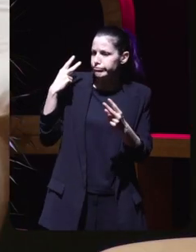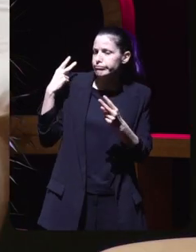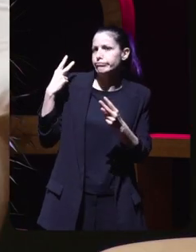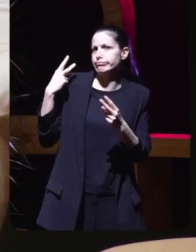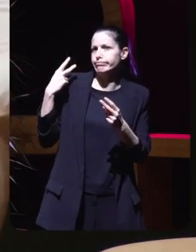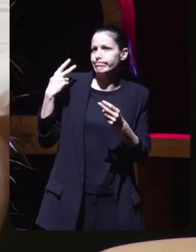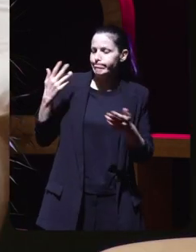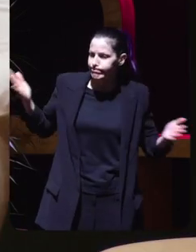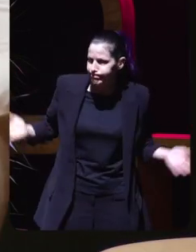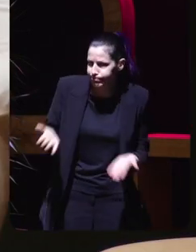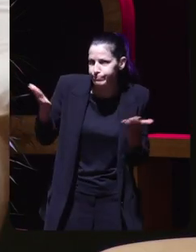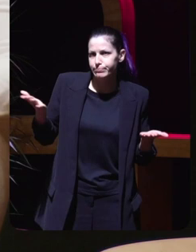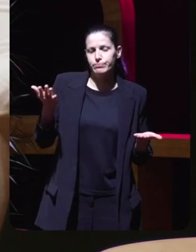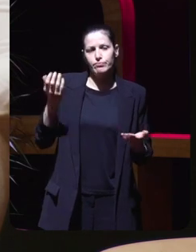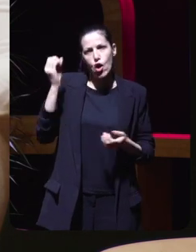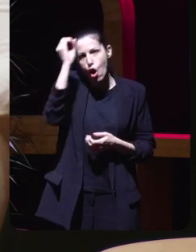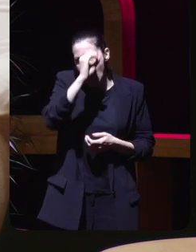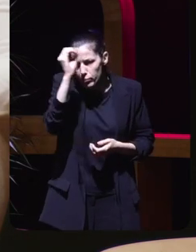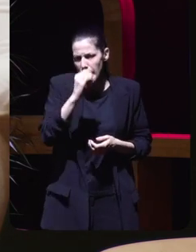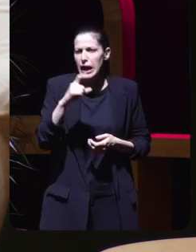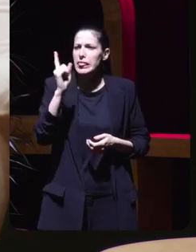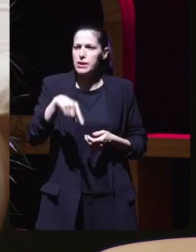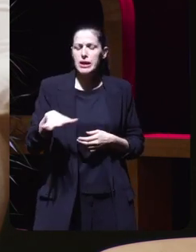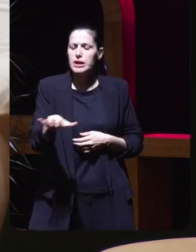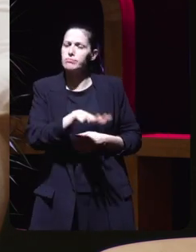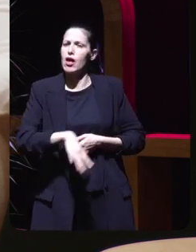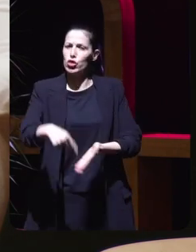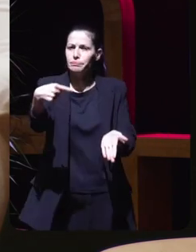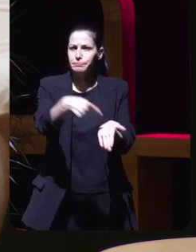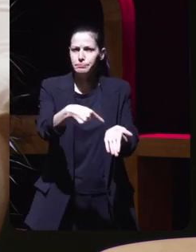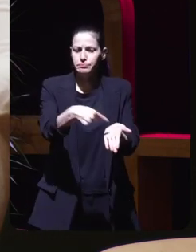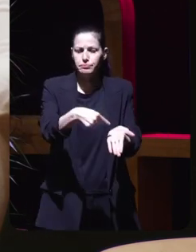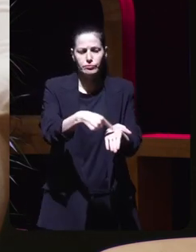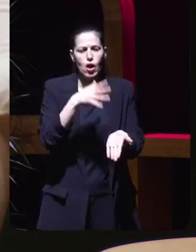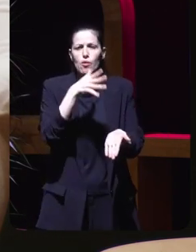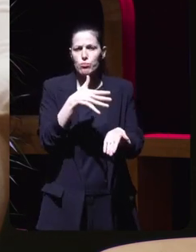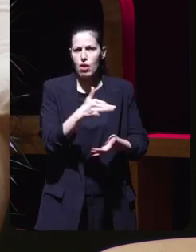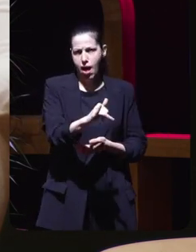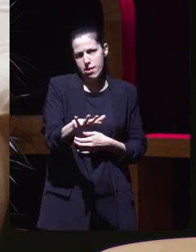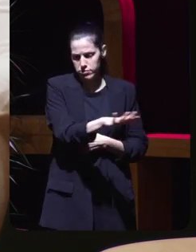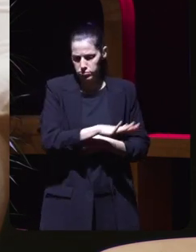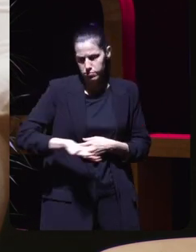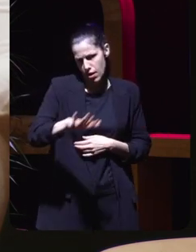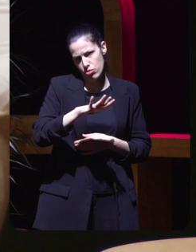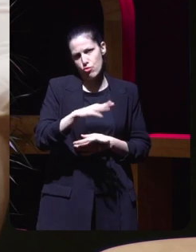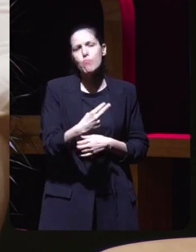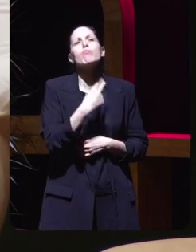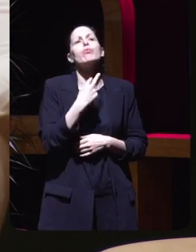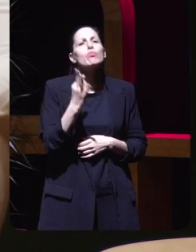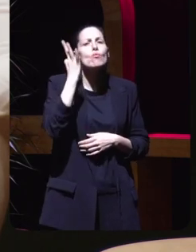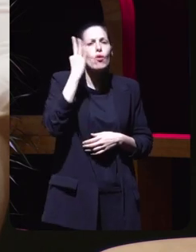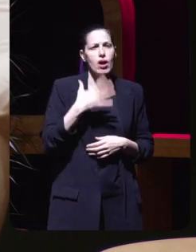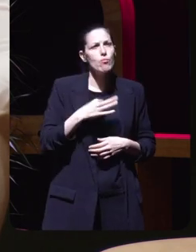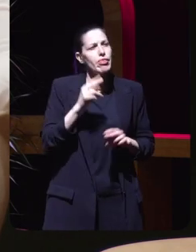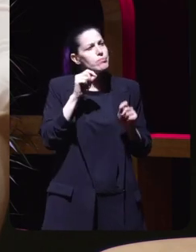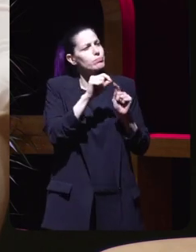no a asistir espacio no porque al final también hay un espacio paralelas para Esas voces que traen pues una visión